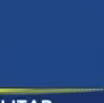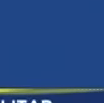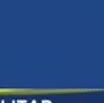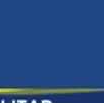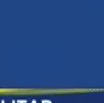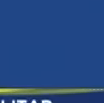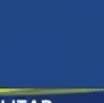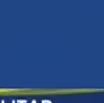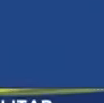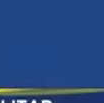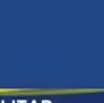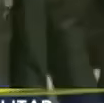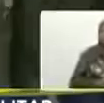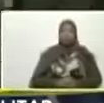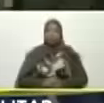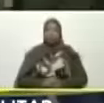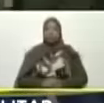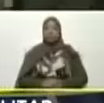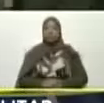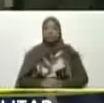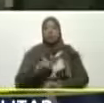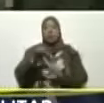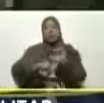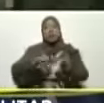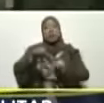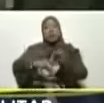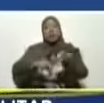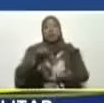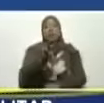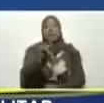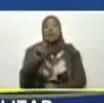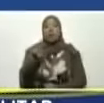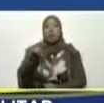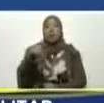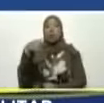y su fuerza moral intacta en el siglo XXI, 200